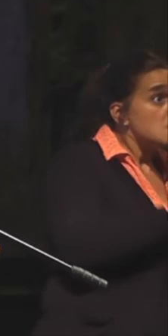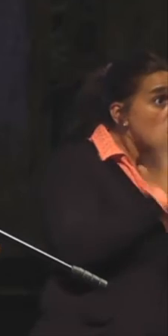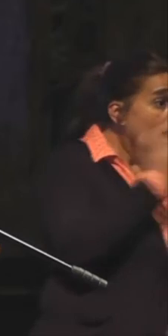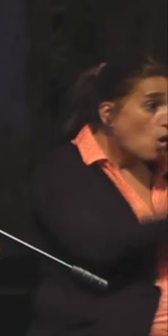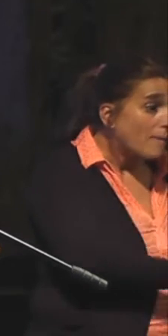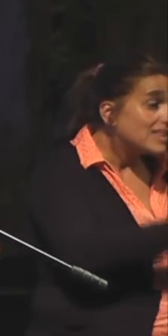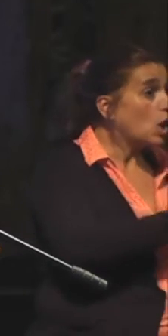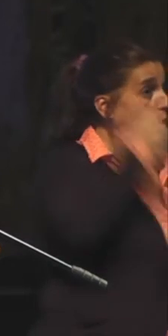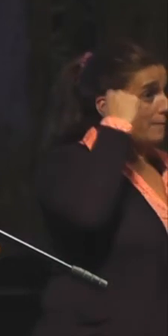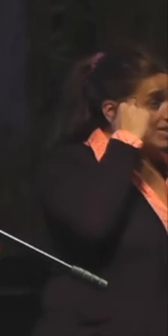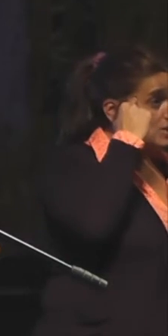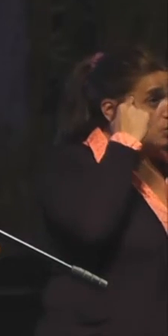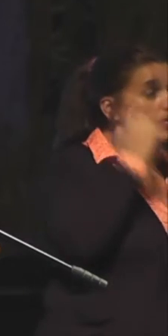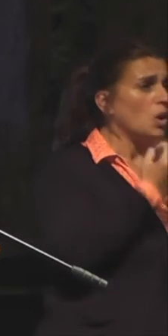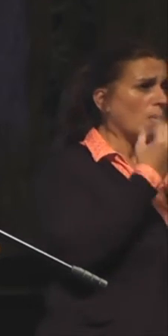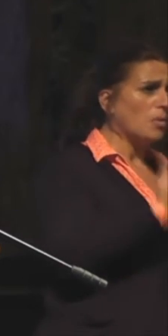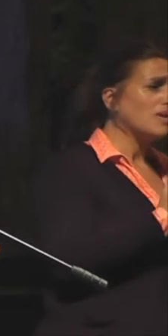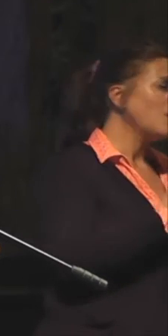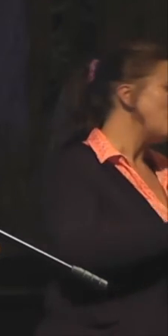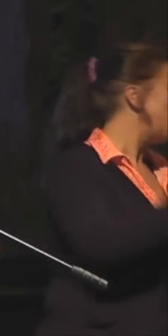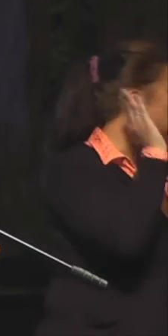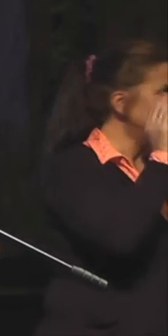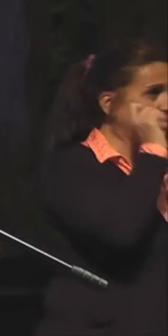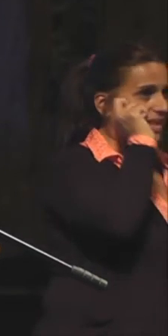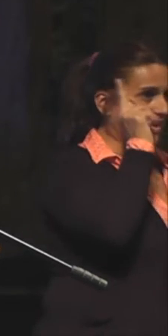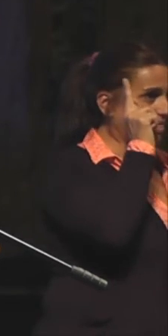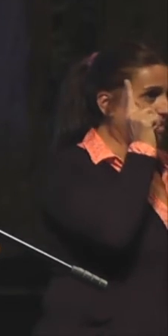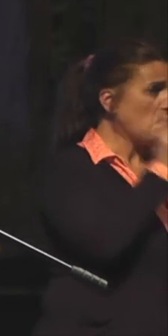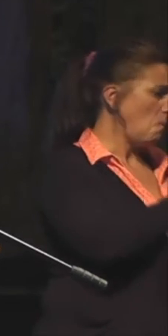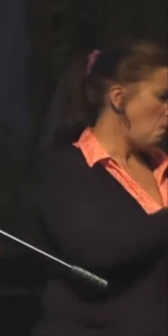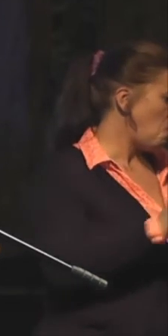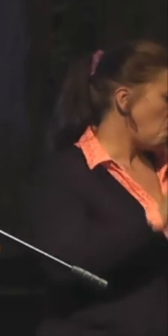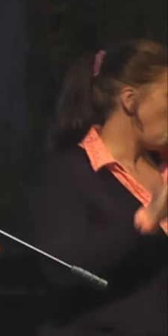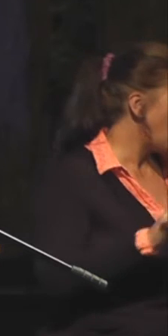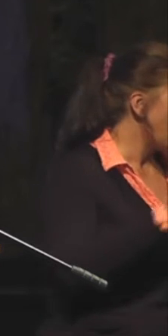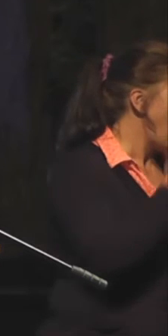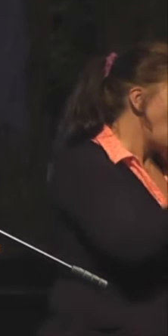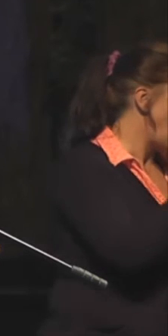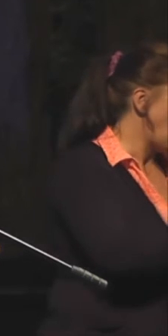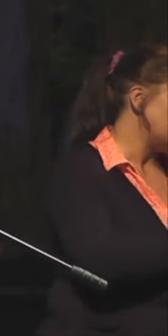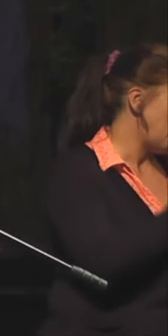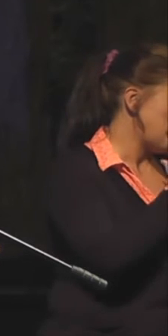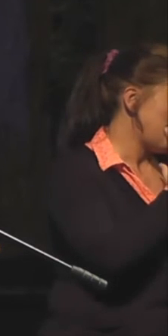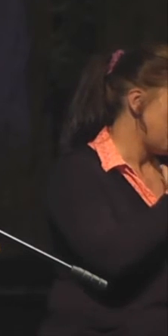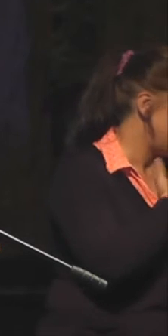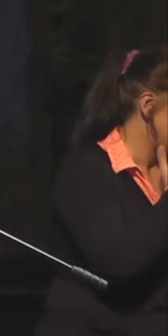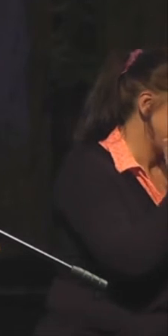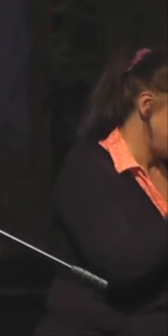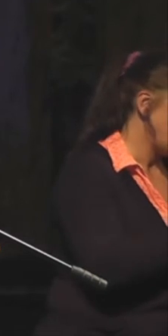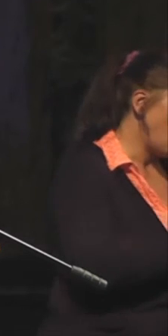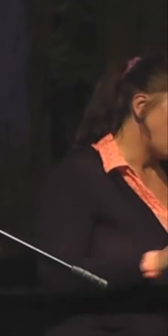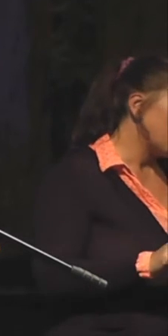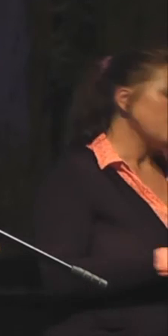o porque hasta el más sabio tiene enorme dosis de ignorancia y de juntarse con los más capaces